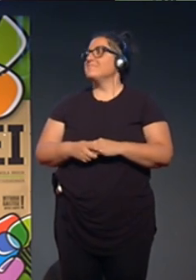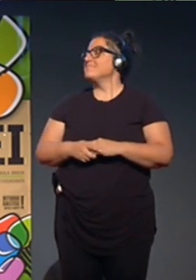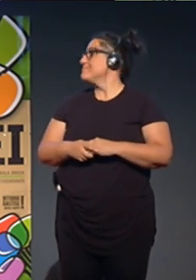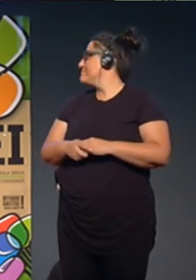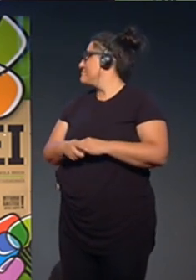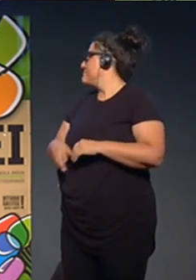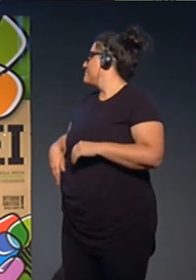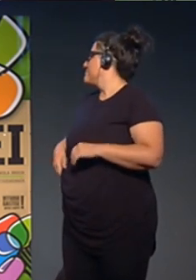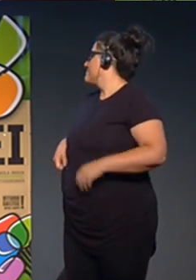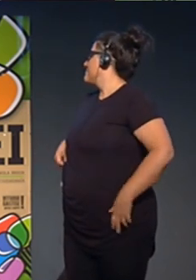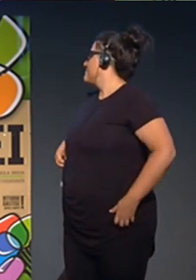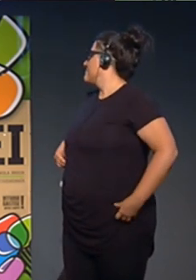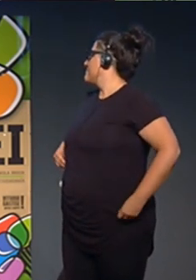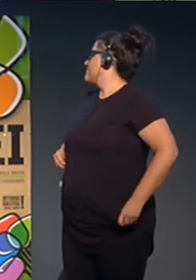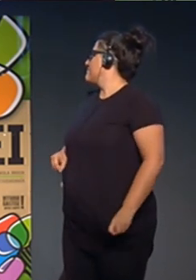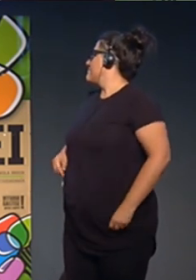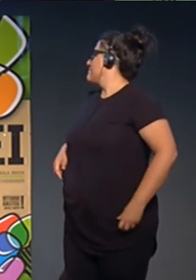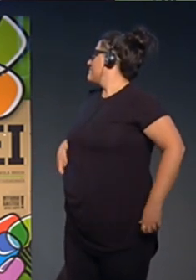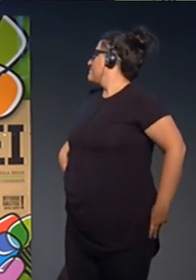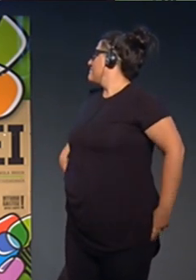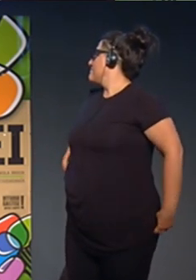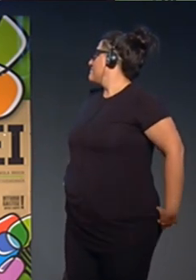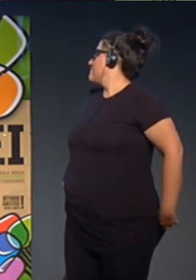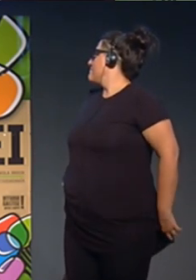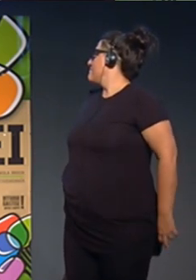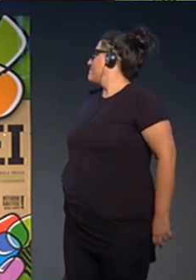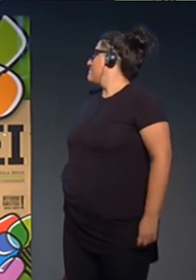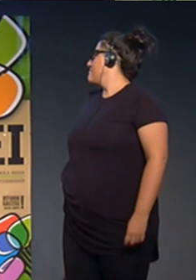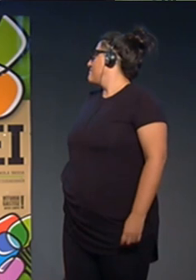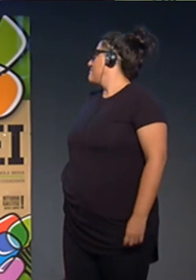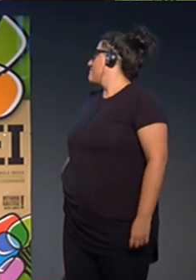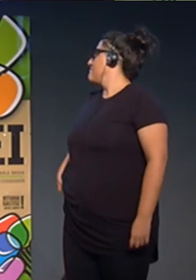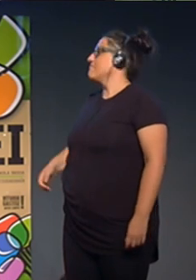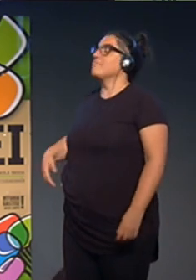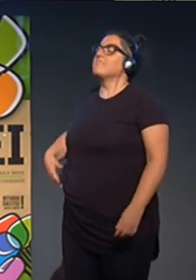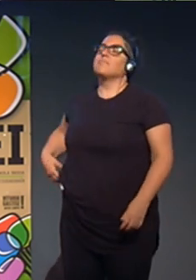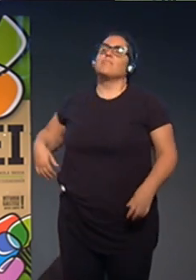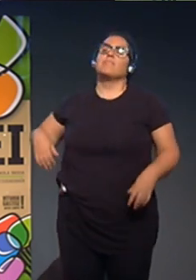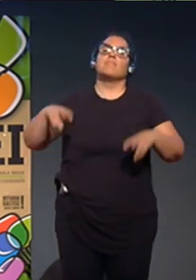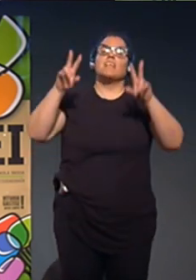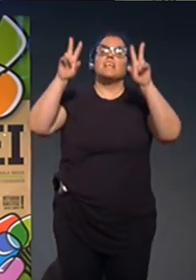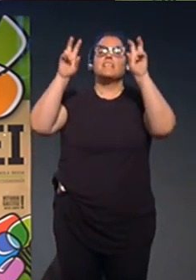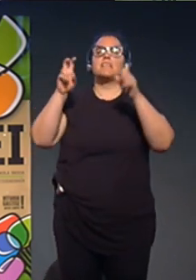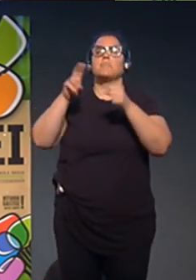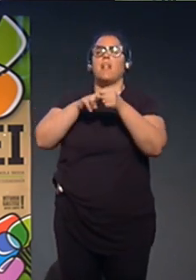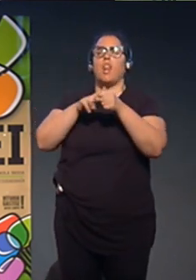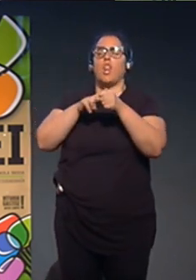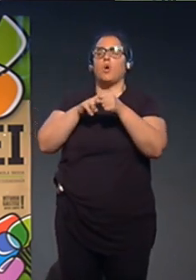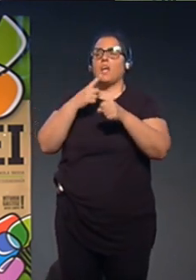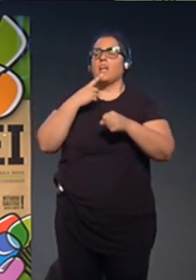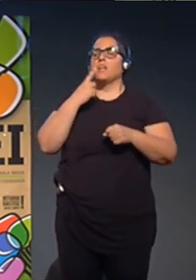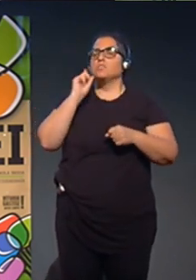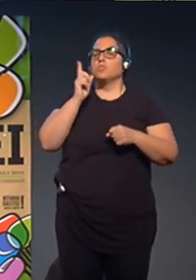esto sobre el gre wasing Dale Ah con respecto a lo local que has dicho que solo un 1% hay